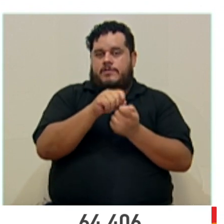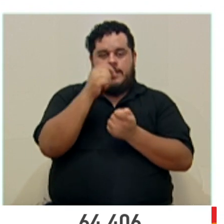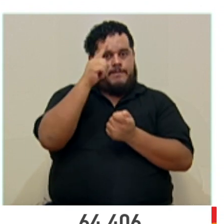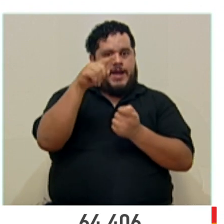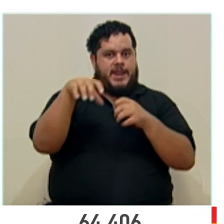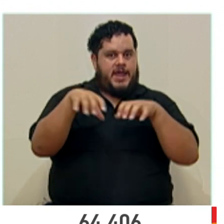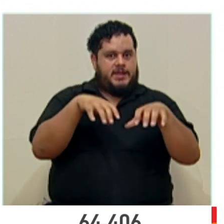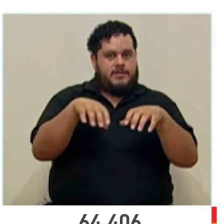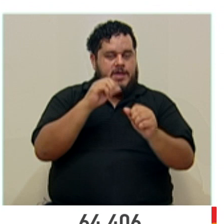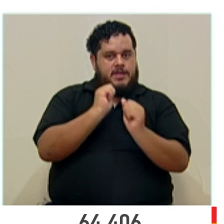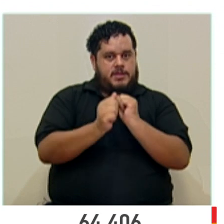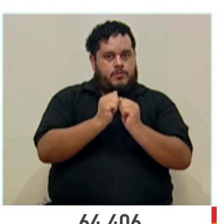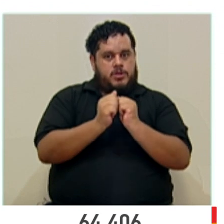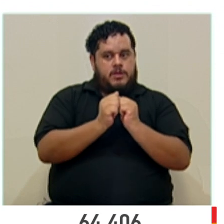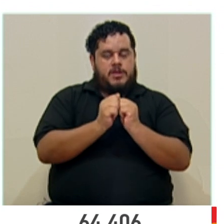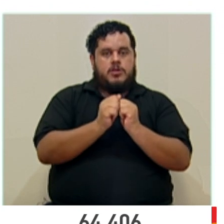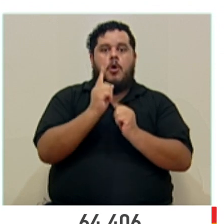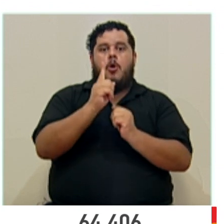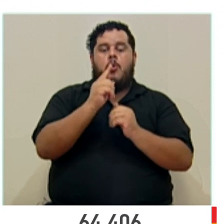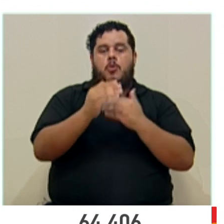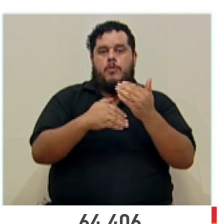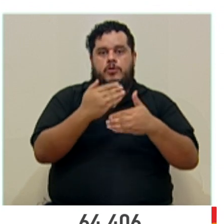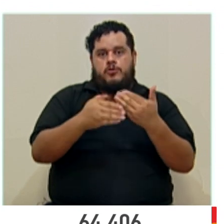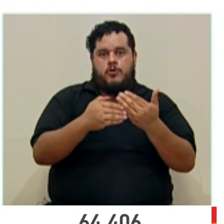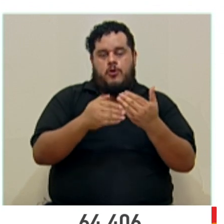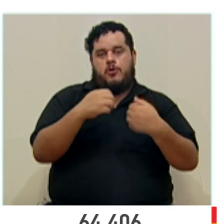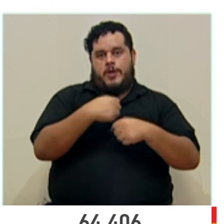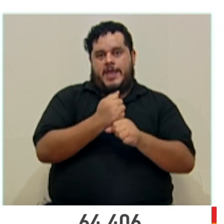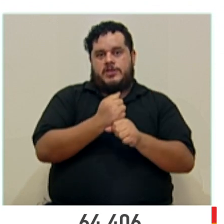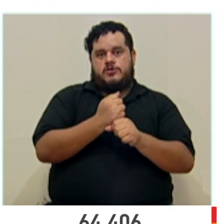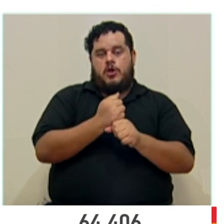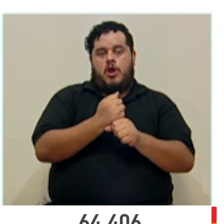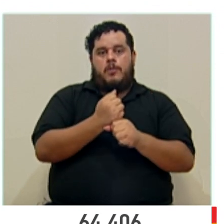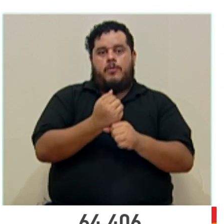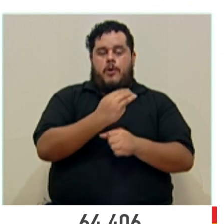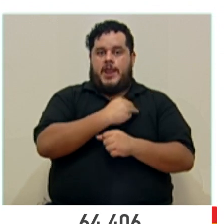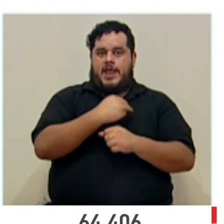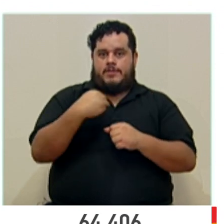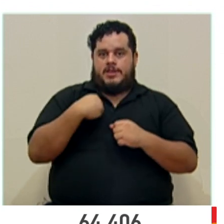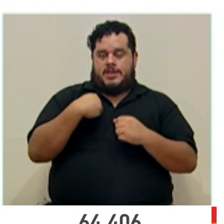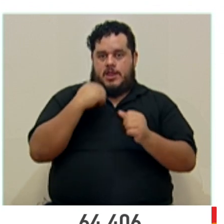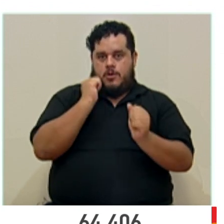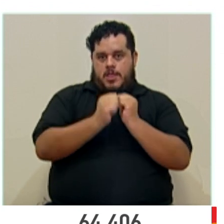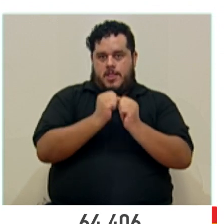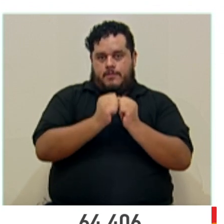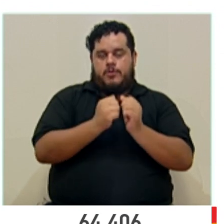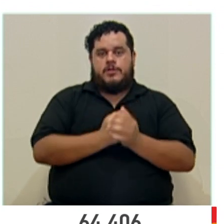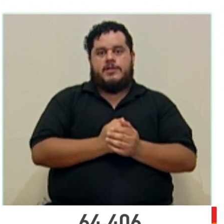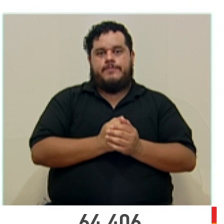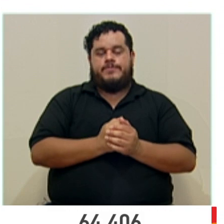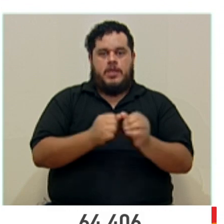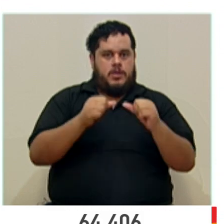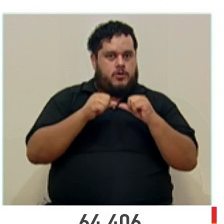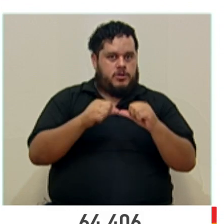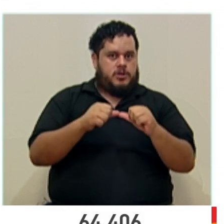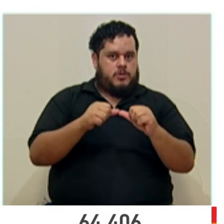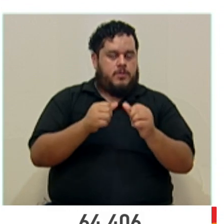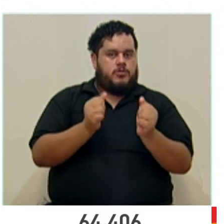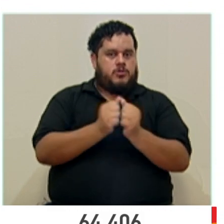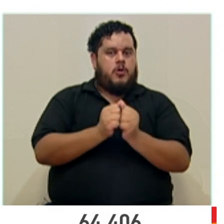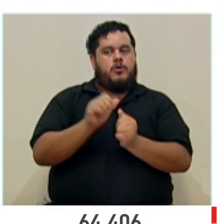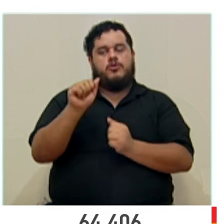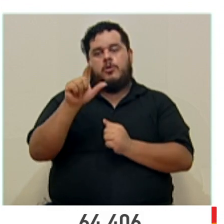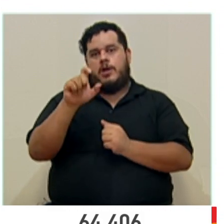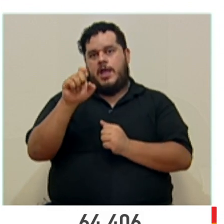para actividades deportivas, un protocolo emitido por el Ministerio del Deporte. Continuamos entonces con